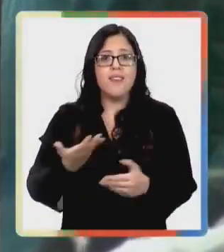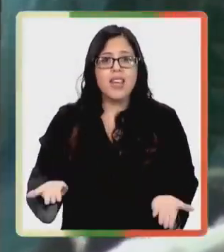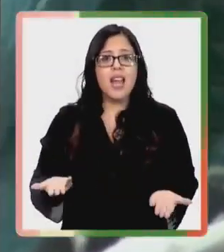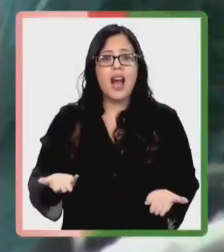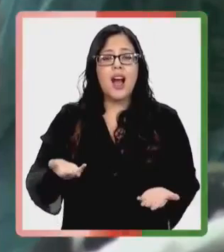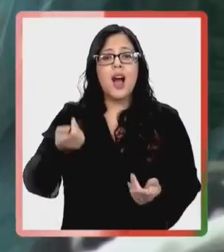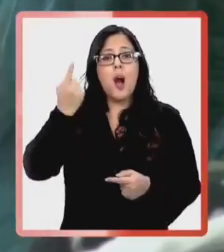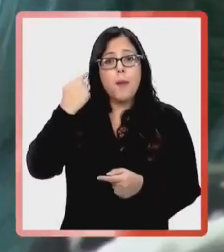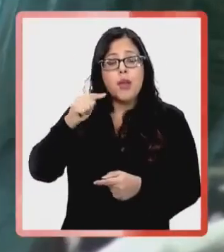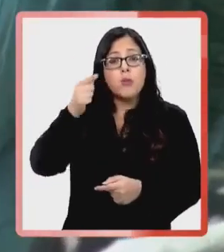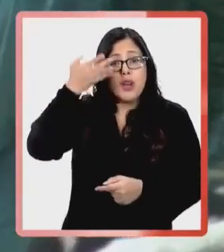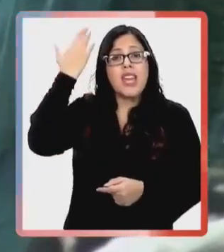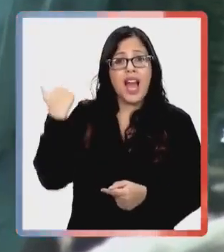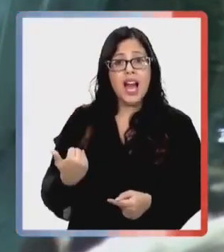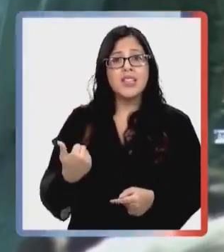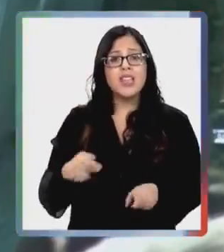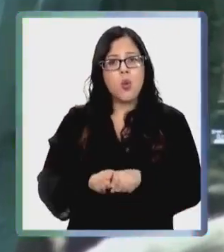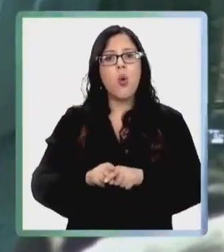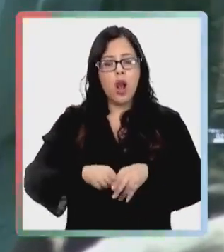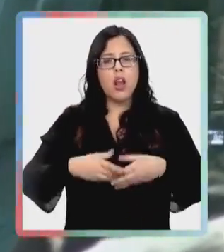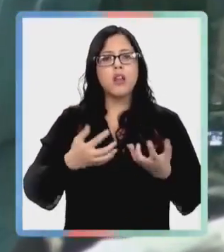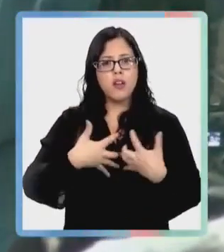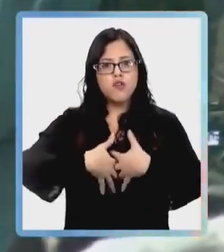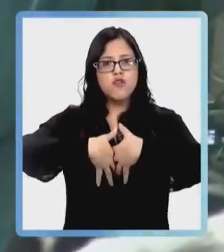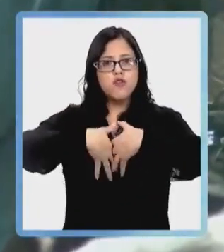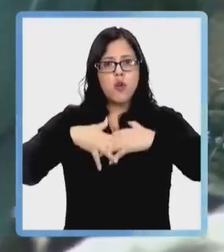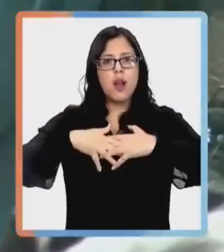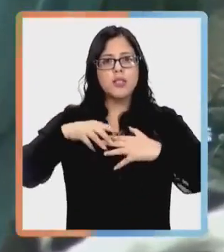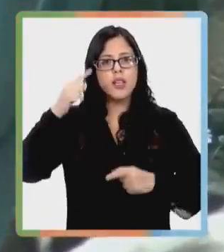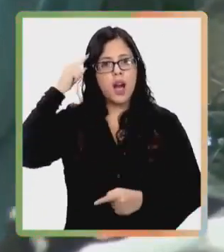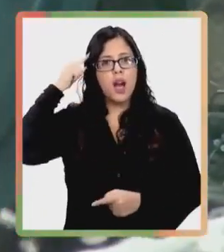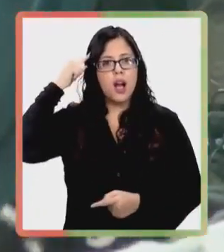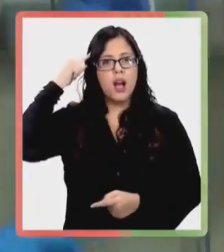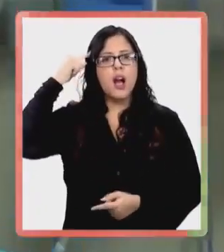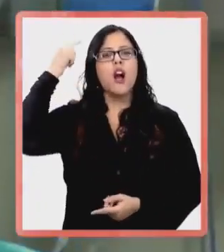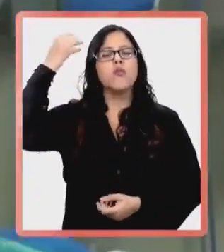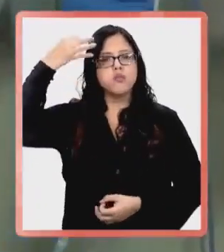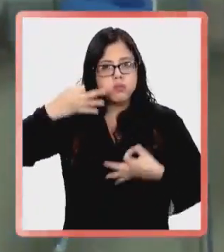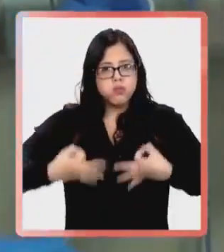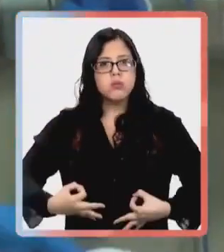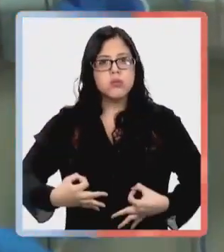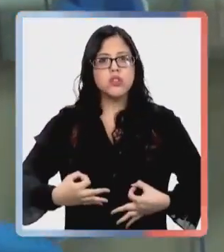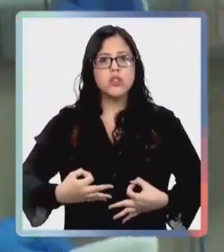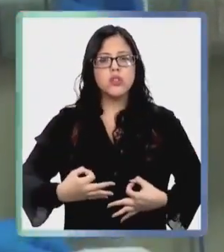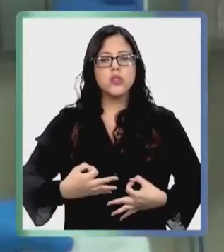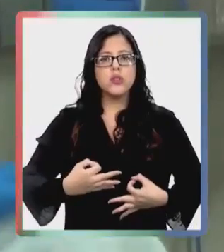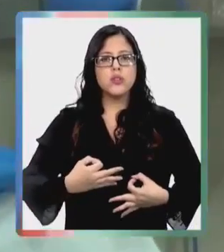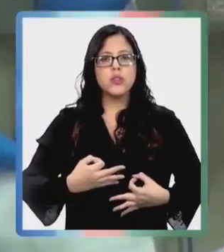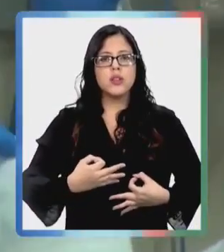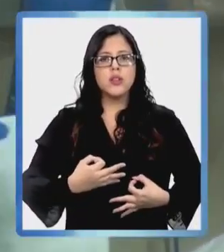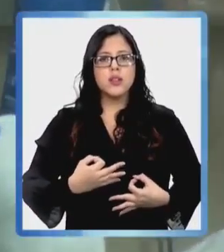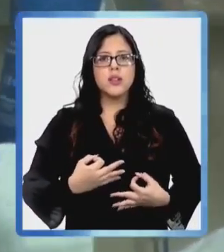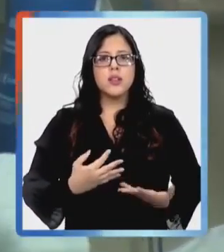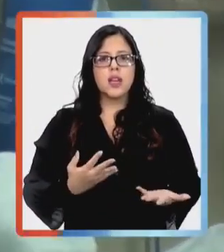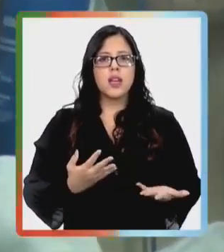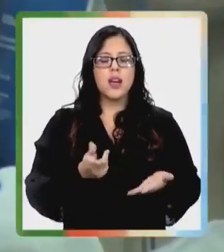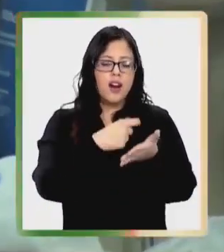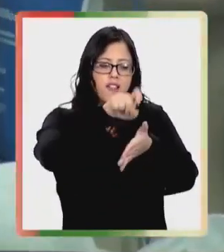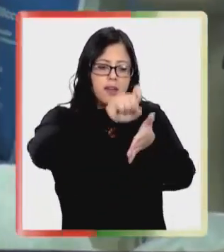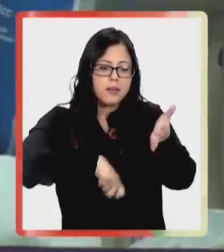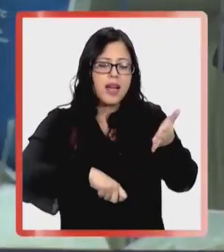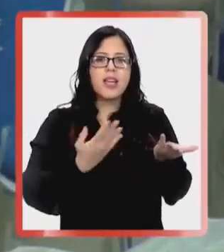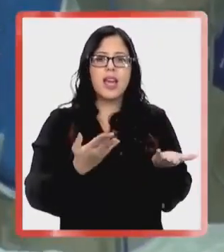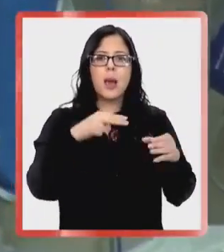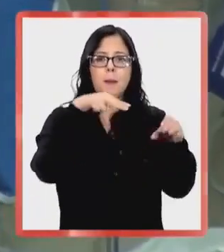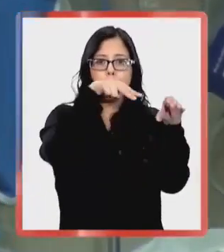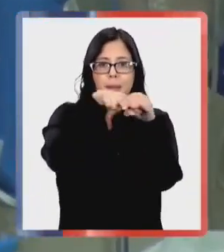el presidente tuvo la fuerza y la convicción de firmar estos decretos en conjunto con el ministro de la época para que